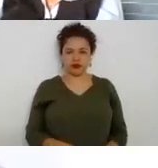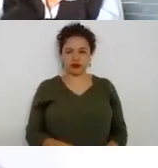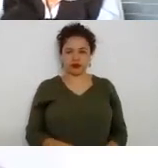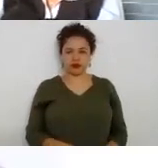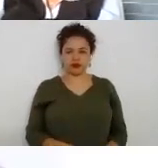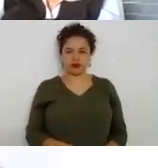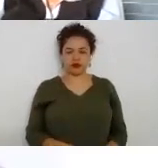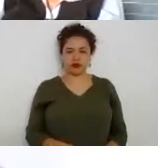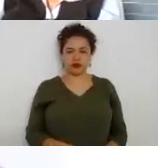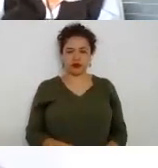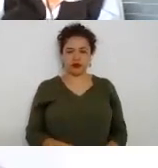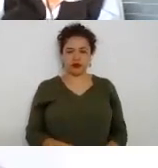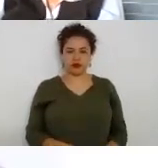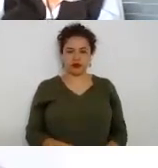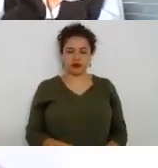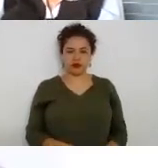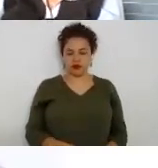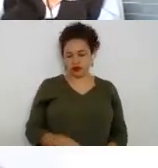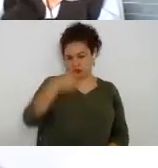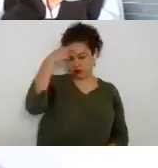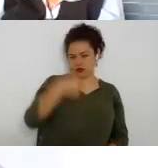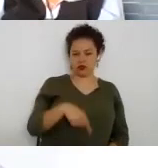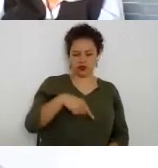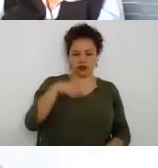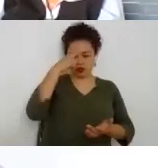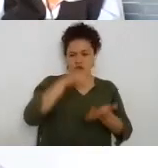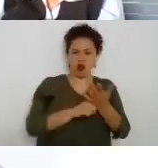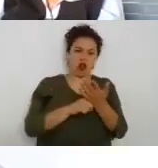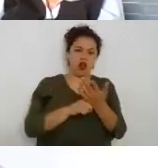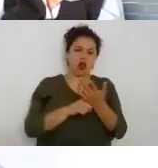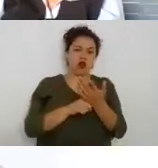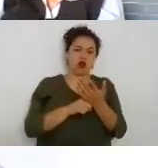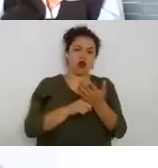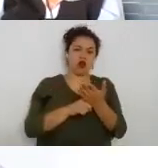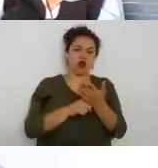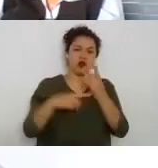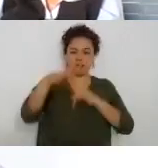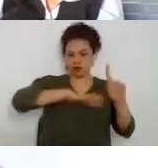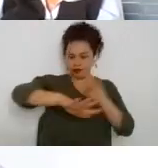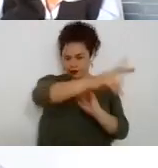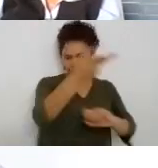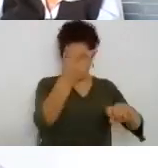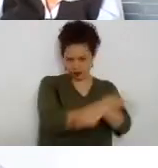Pues yo creo que en primera instancia sería atender pues la situación de la que está pasando